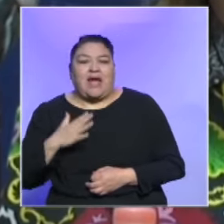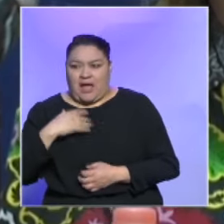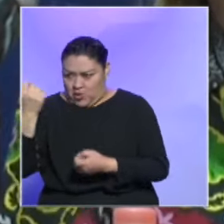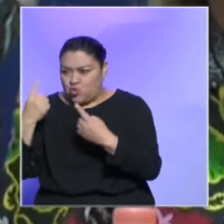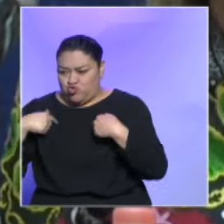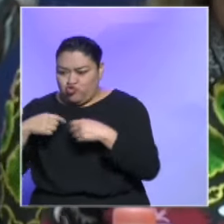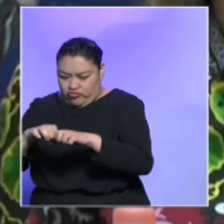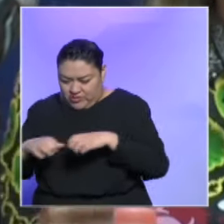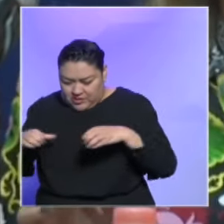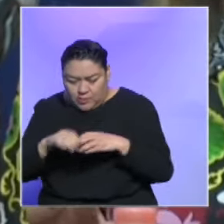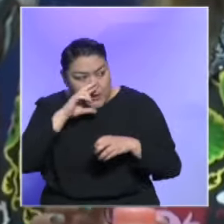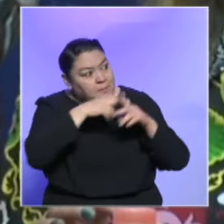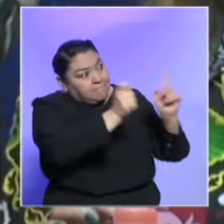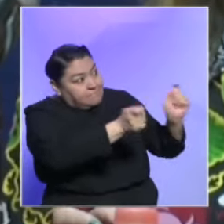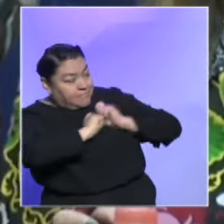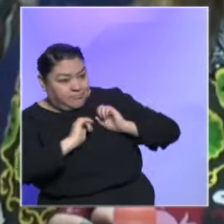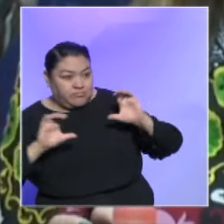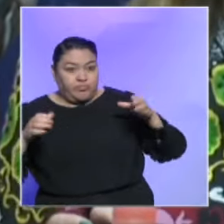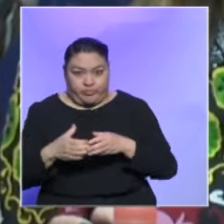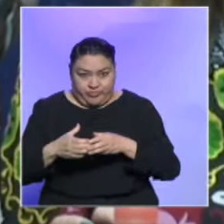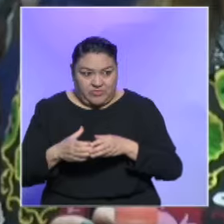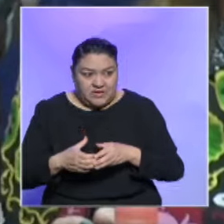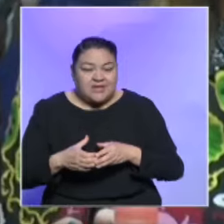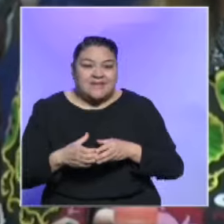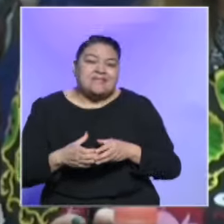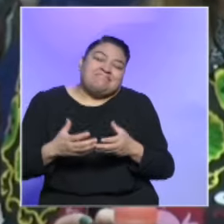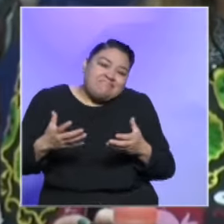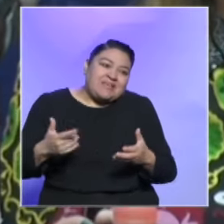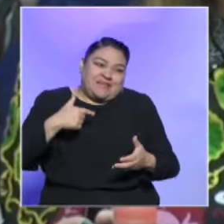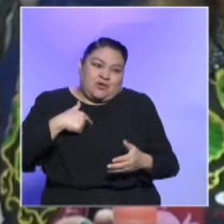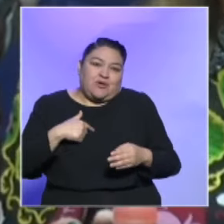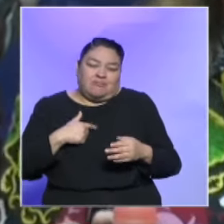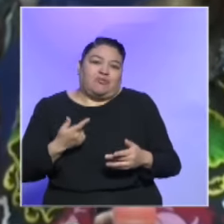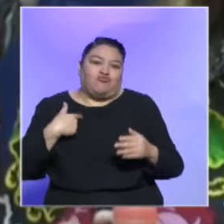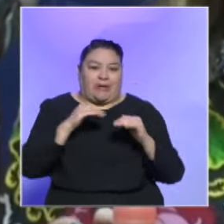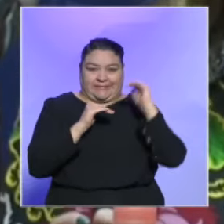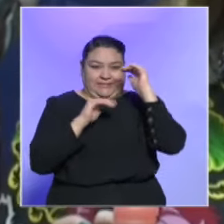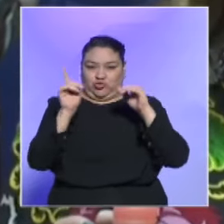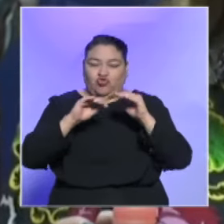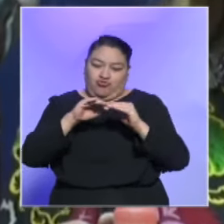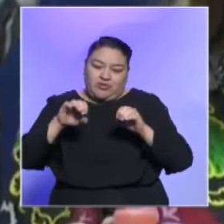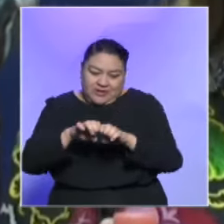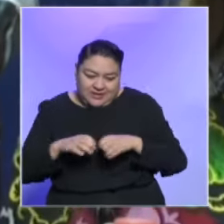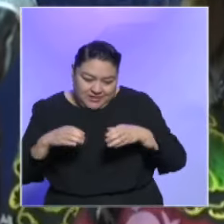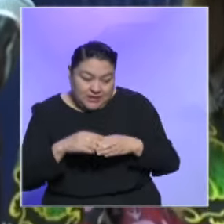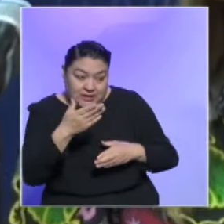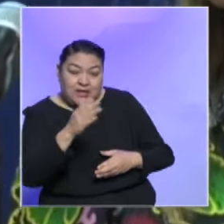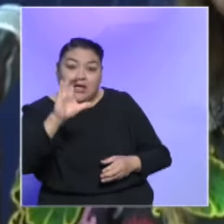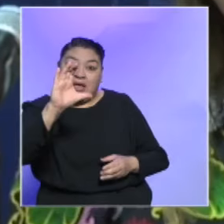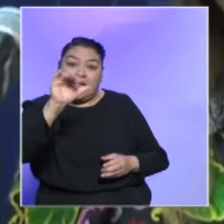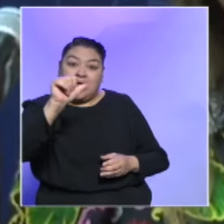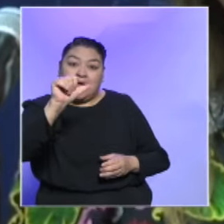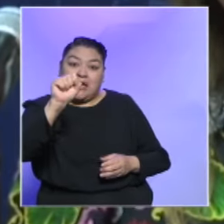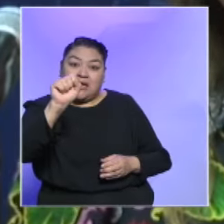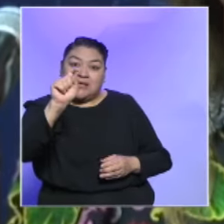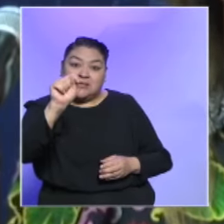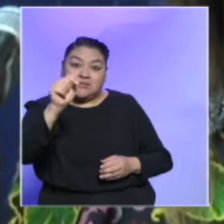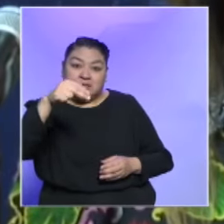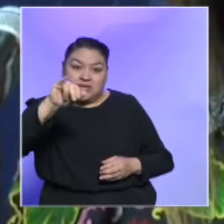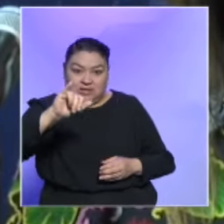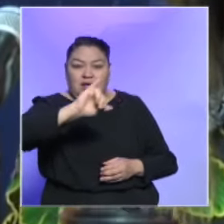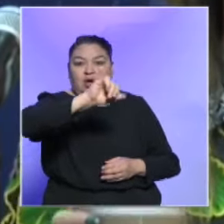nosotros justamente negarle a, bueno, como secretarios evidentemente, negarle a Castañeda pues el